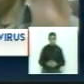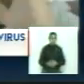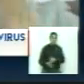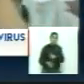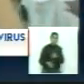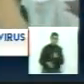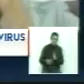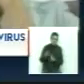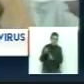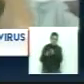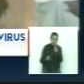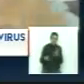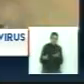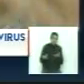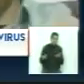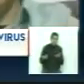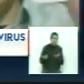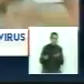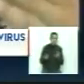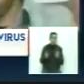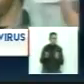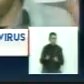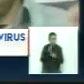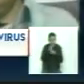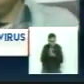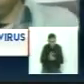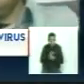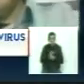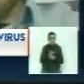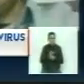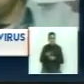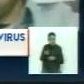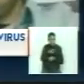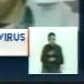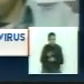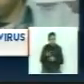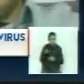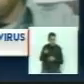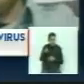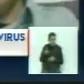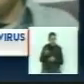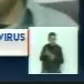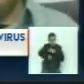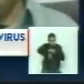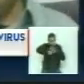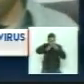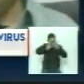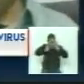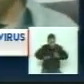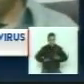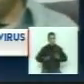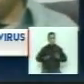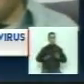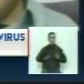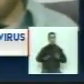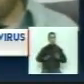muy irresponsable, ¿no?, que tiene la capacidad de cuidarse, que tiene la capacidad de quedarse en casa